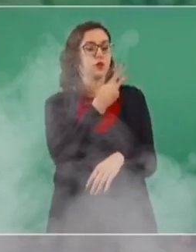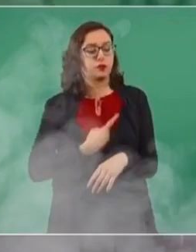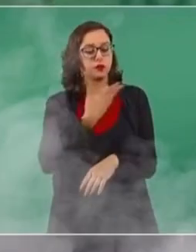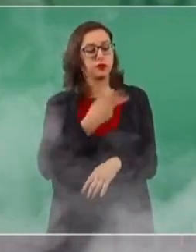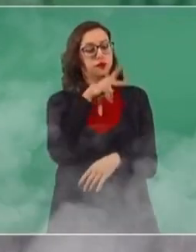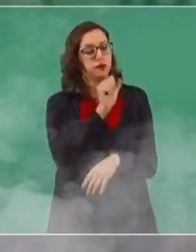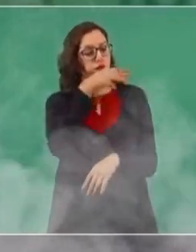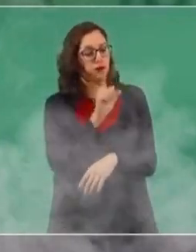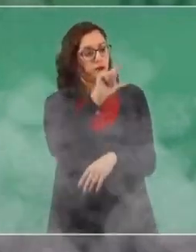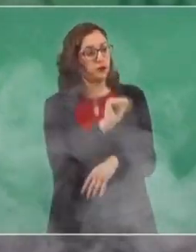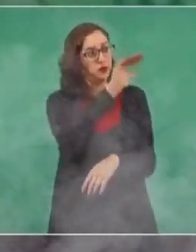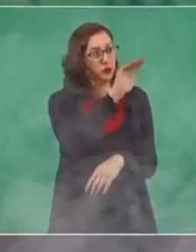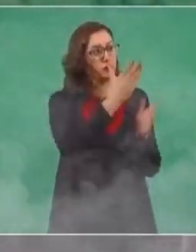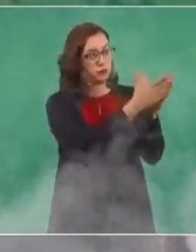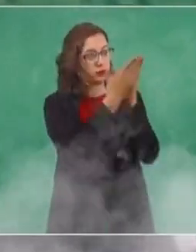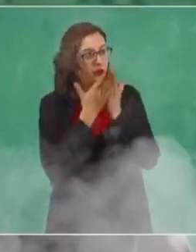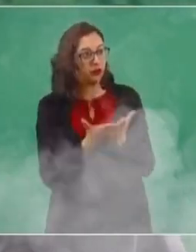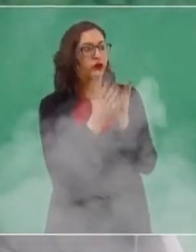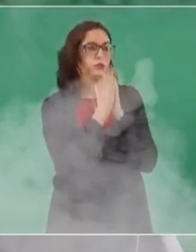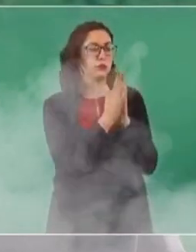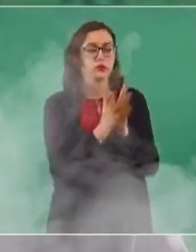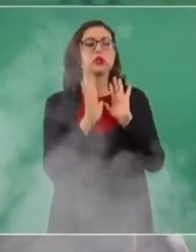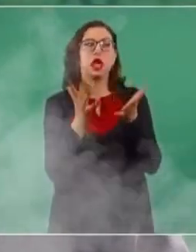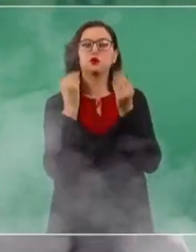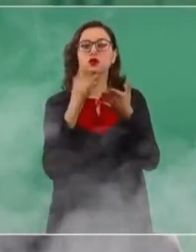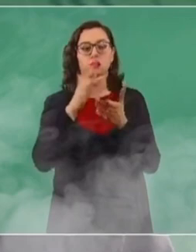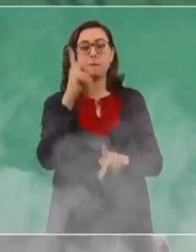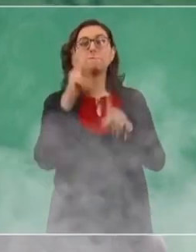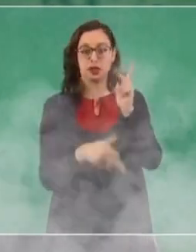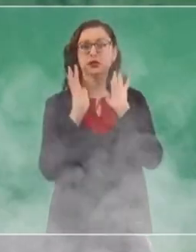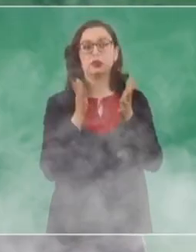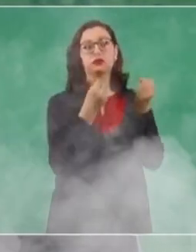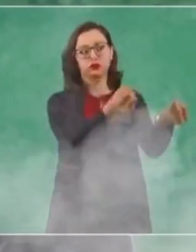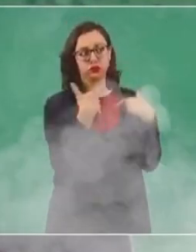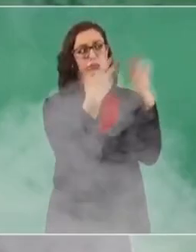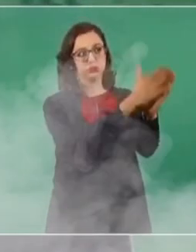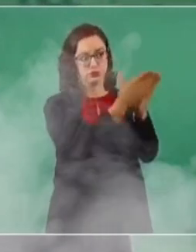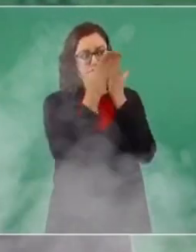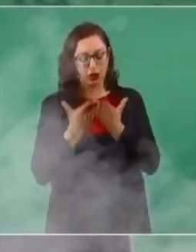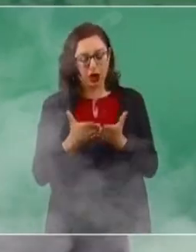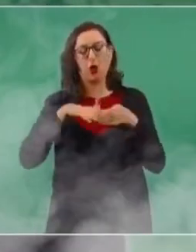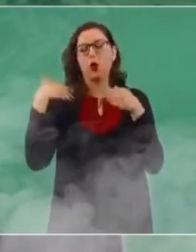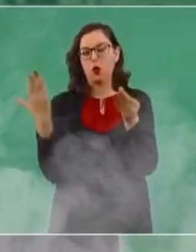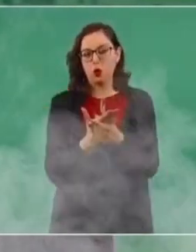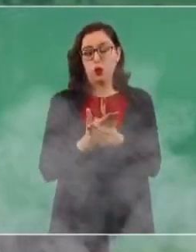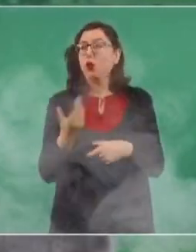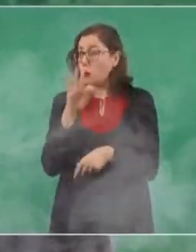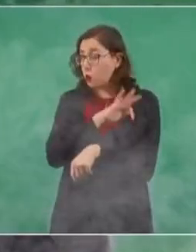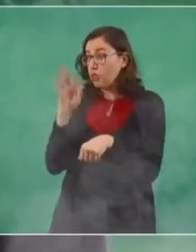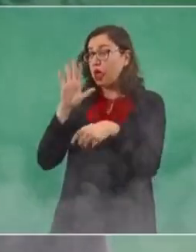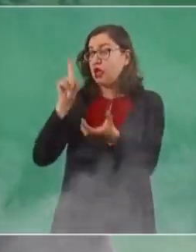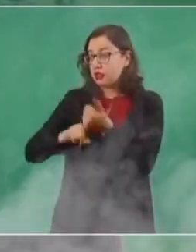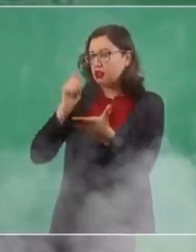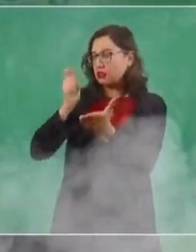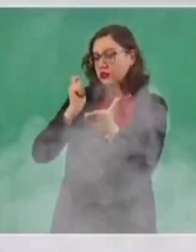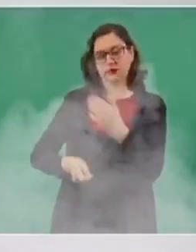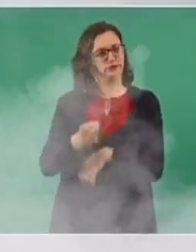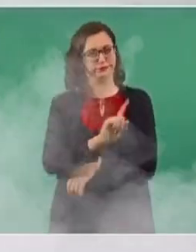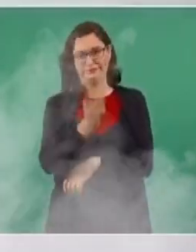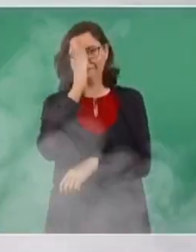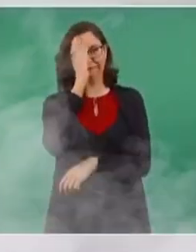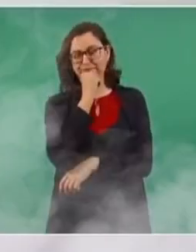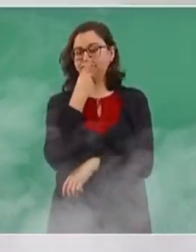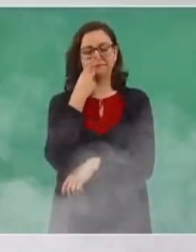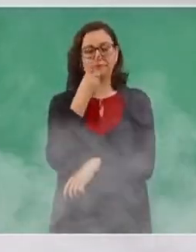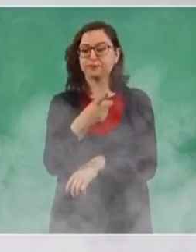parte. ¿Nos puede dar detalles del expediente? No puedo decir más. Okay. Pero ya tenemos la respuesta. Creo que me reuní,